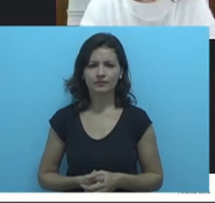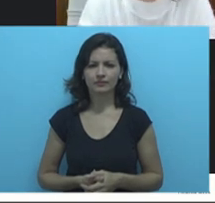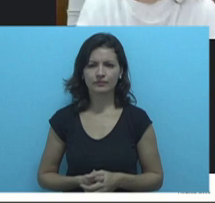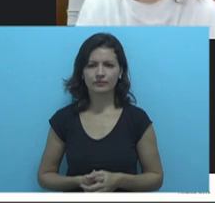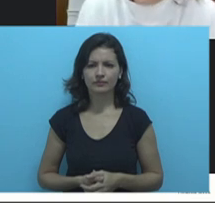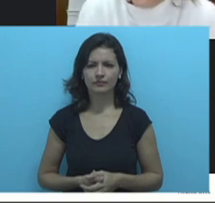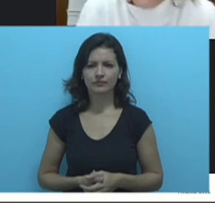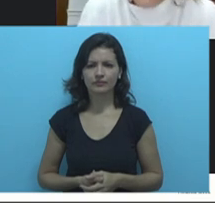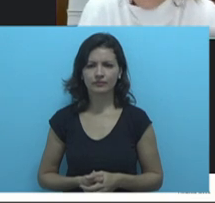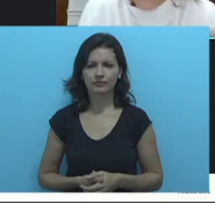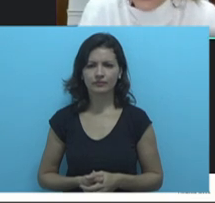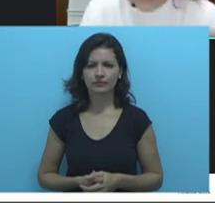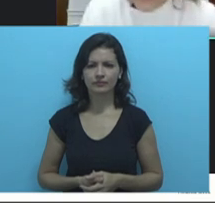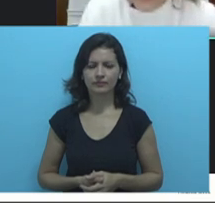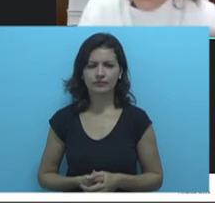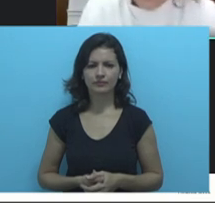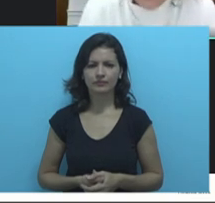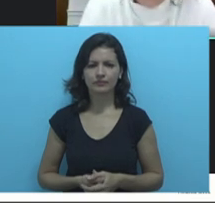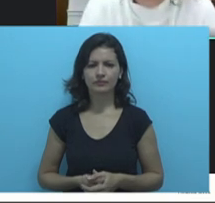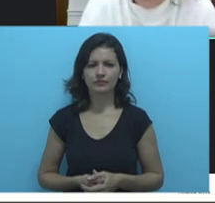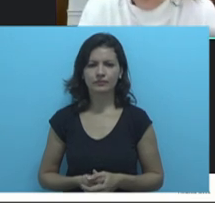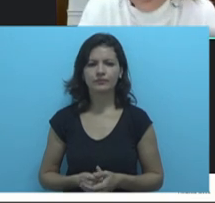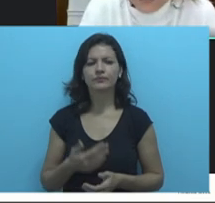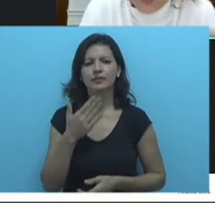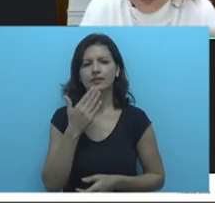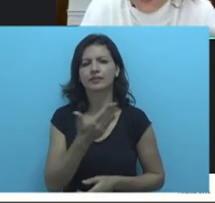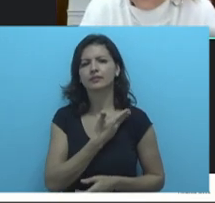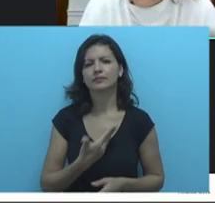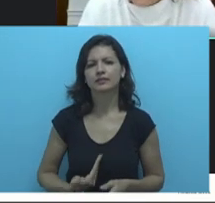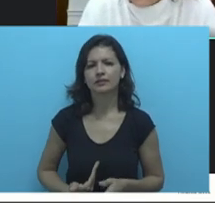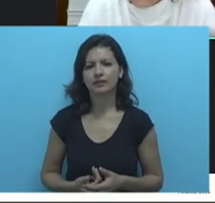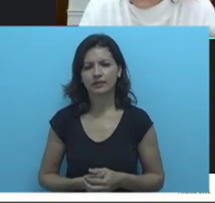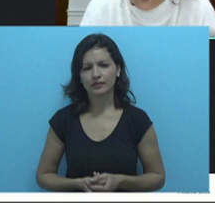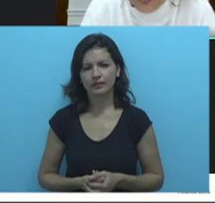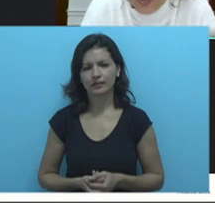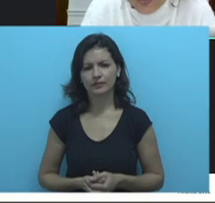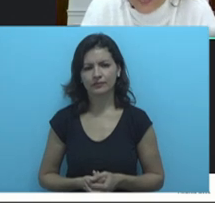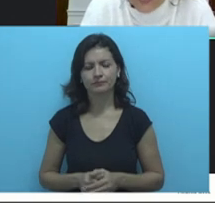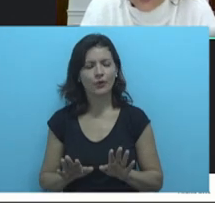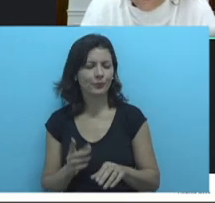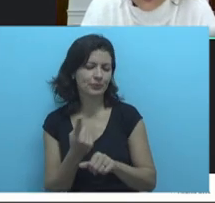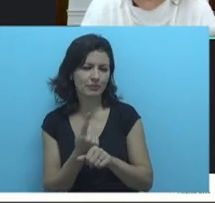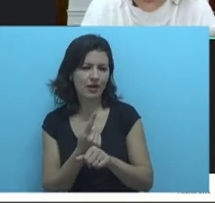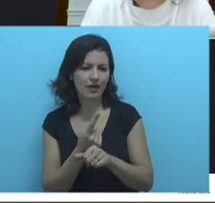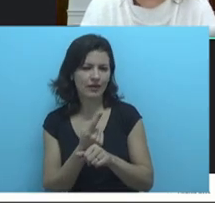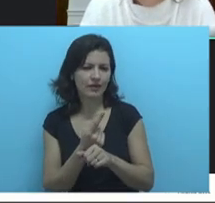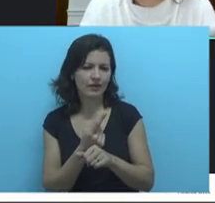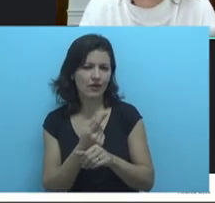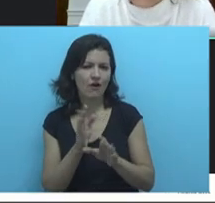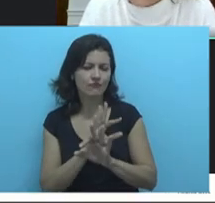Giselle. Gracias, señor presidente. En primer lugar, felicitaciones, Pablo.